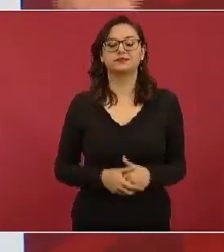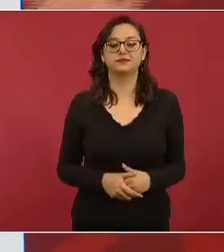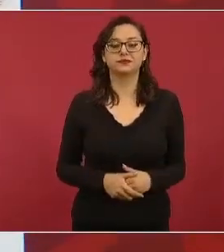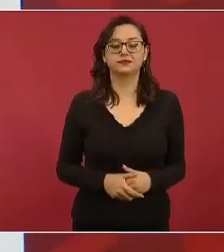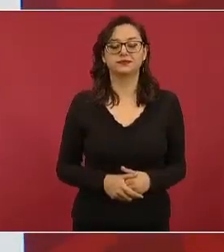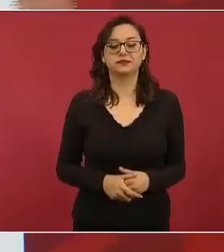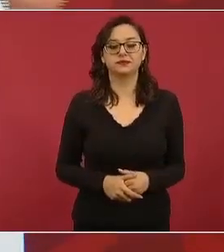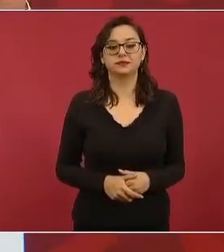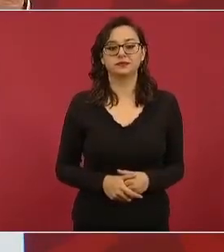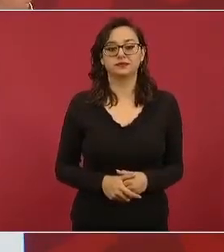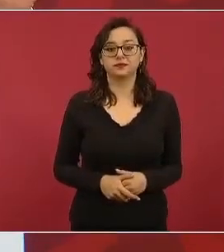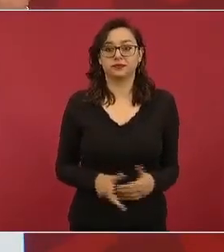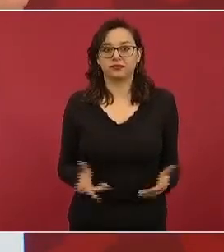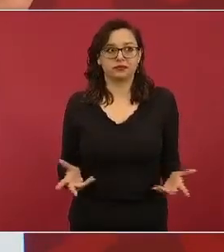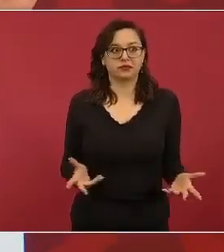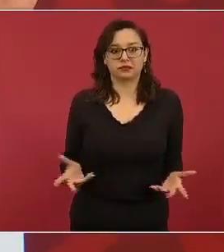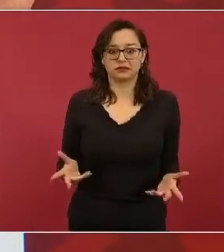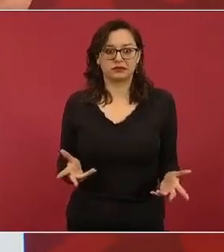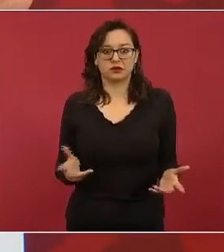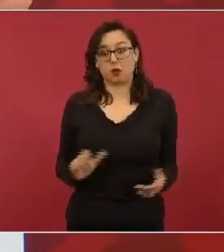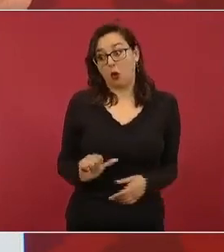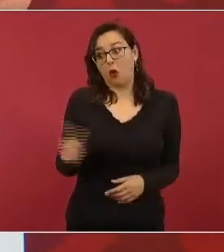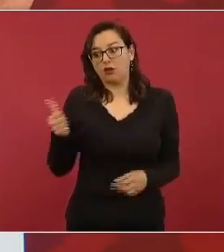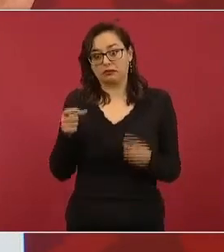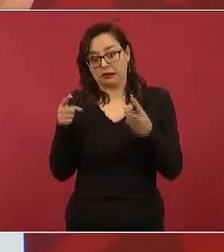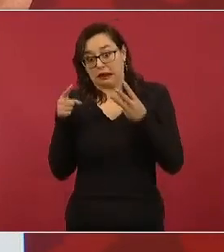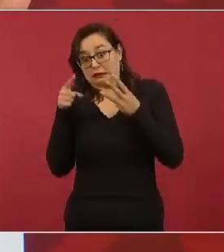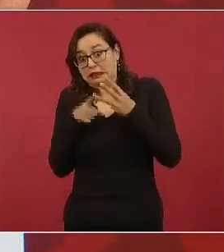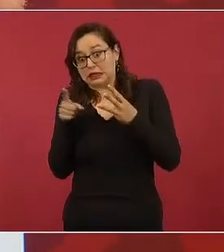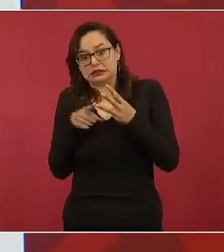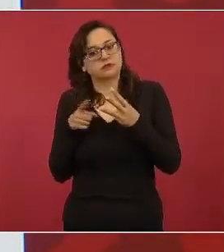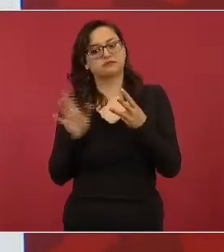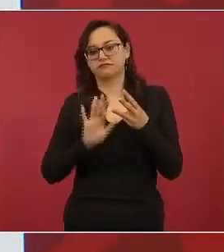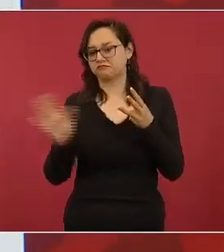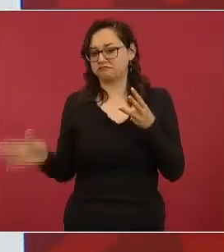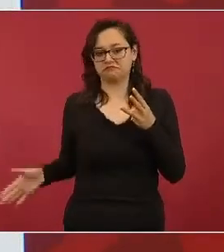porque no hay para dónde hacerse.